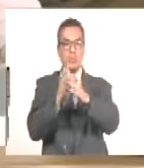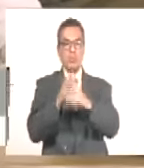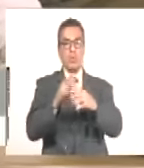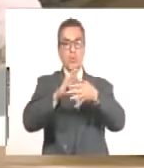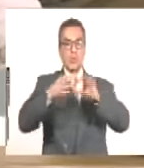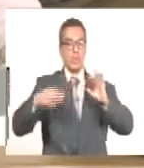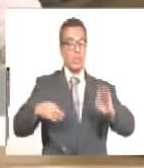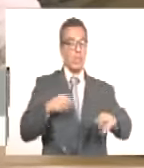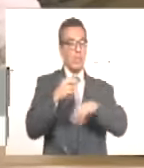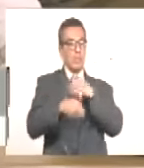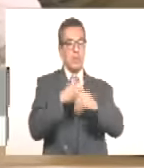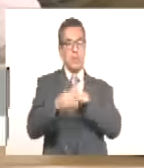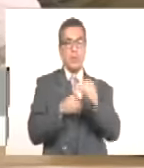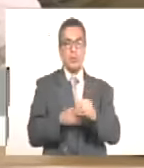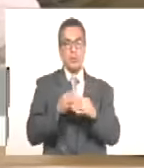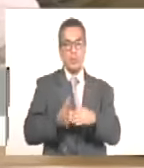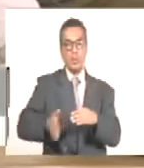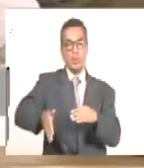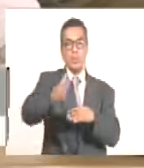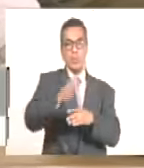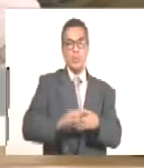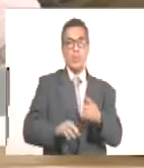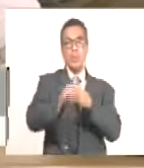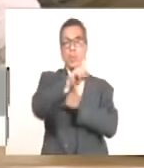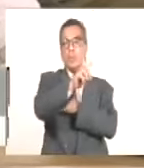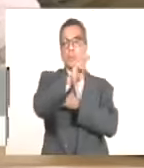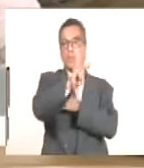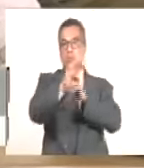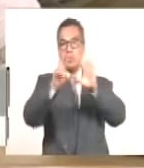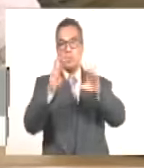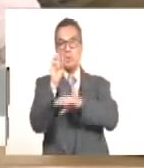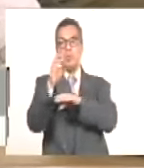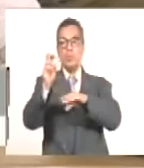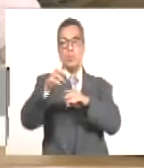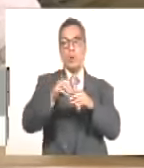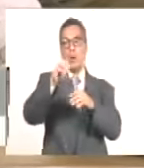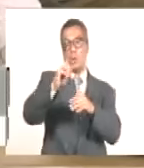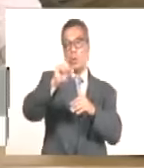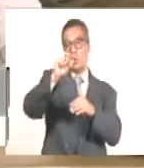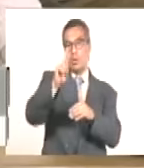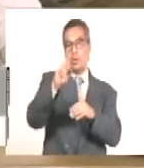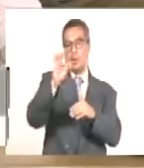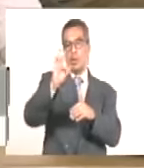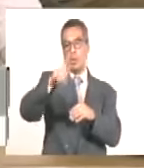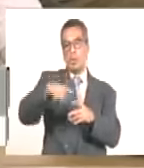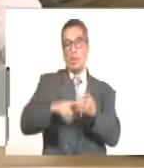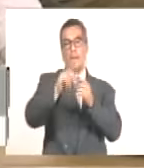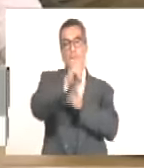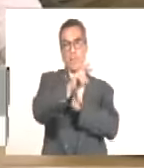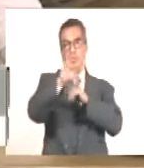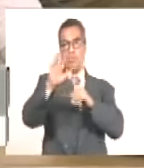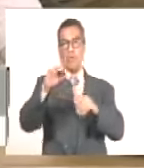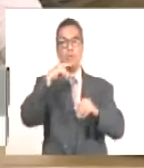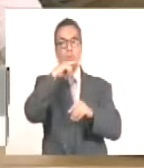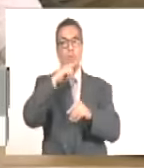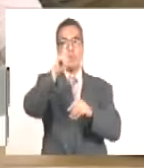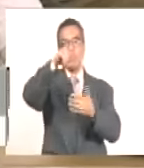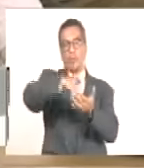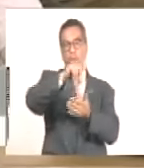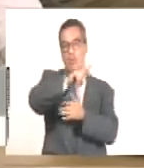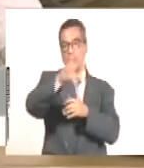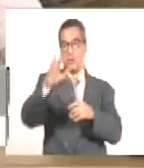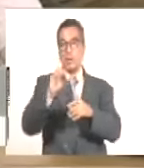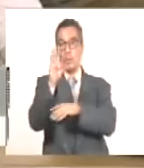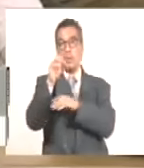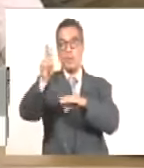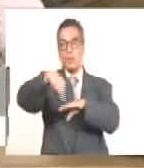red que se celebrará al margen de la 147 Asamblea de la UIP el día 25 de octubre de 2023 en